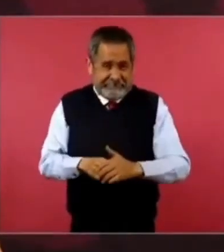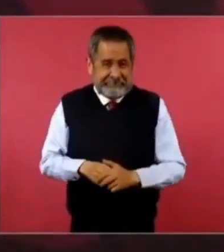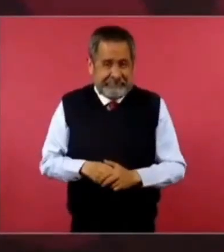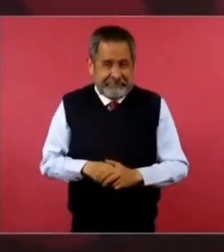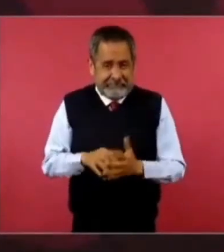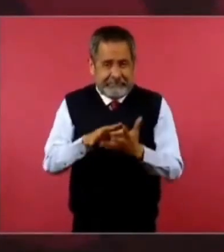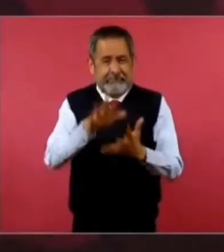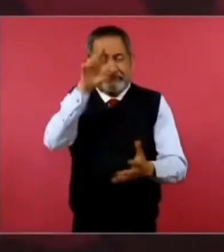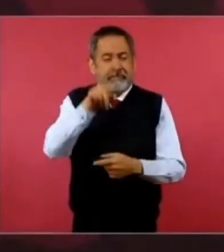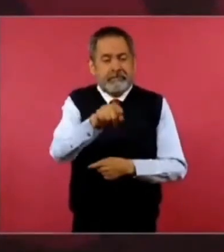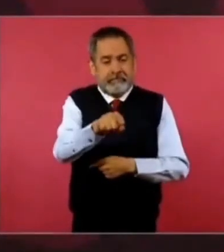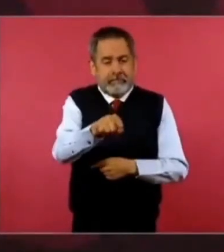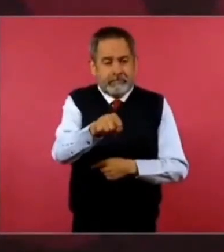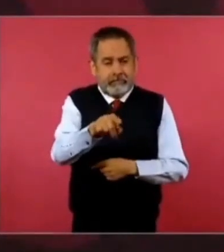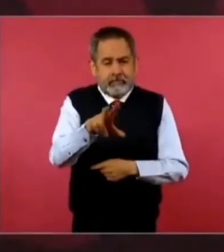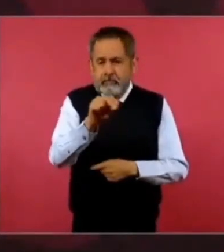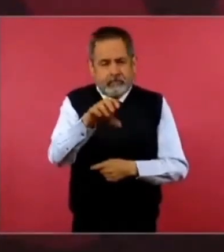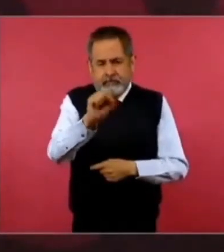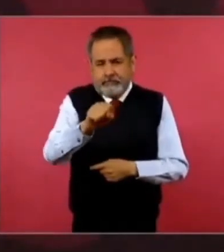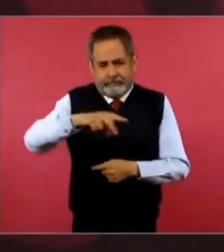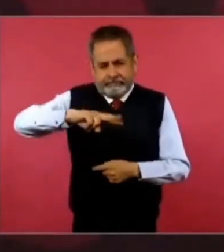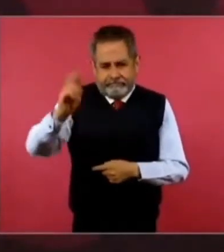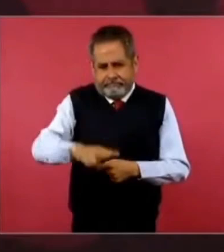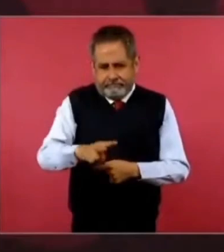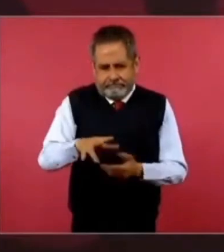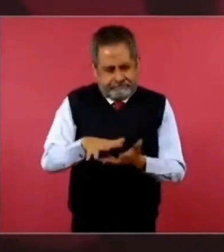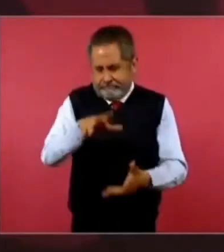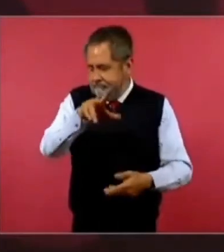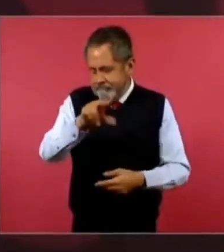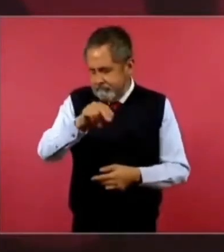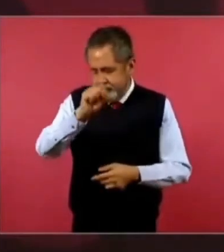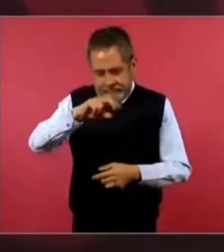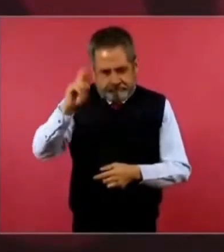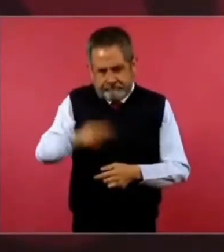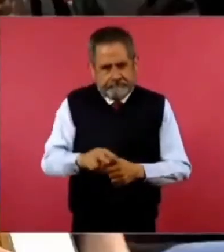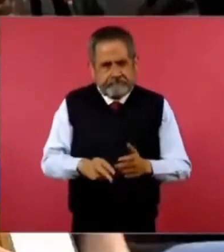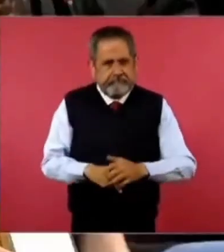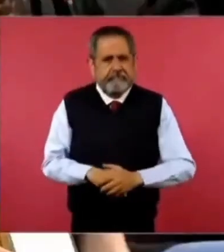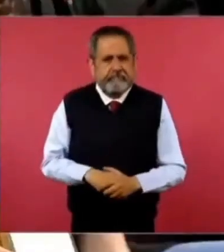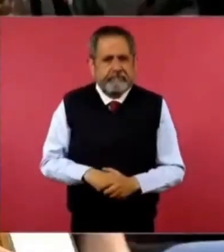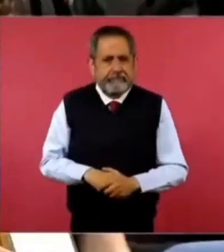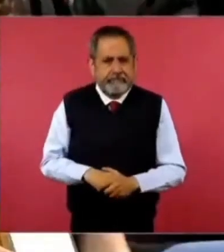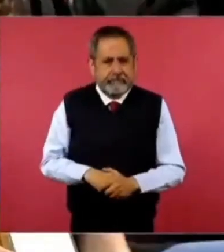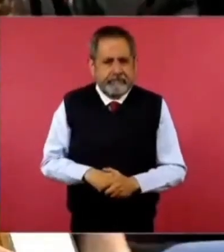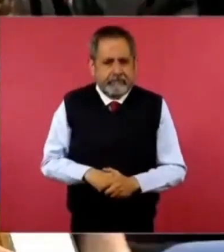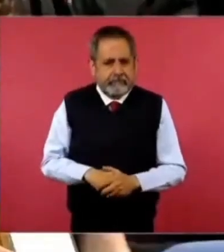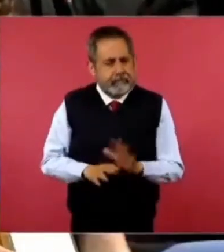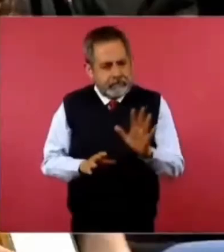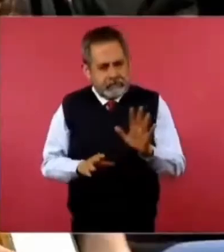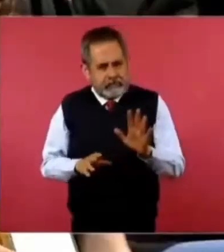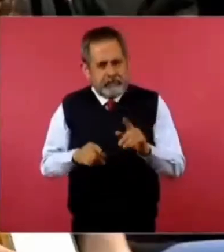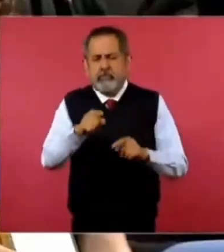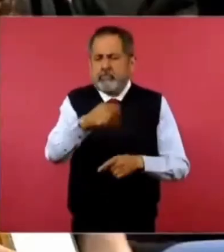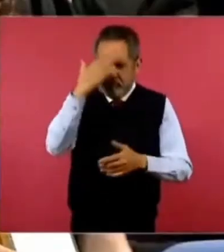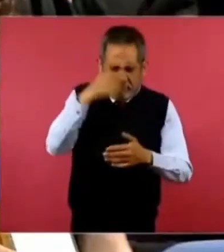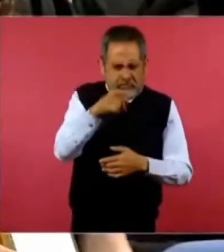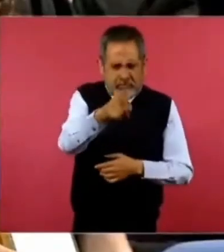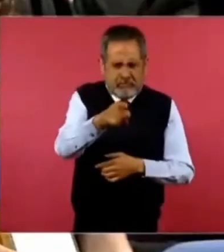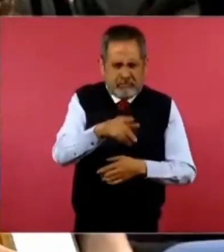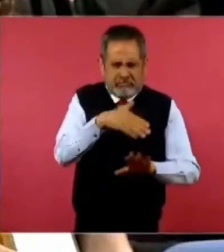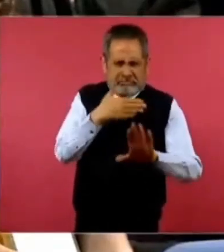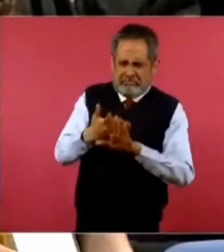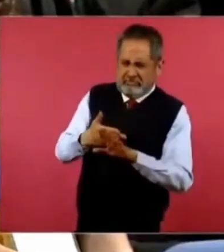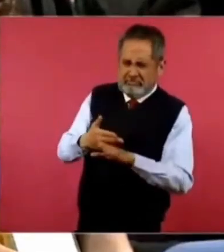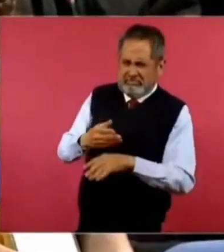la mayoría de las cosas no son ciertas. ¿Sí? ¿Sí? Y no lo haces de mala